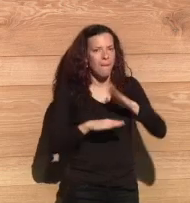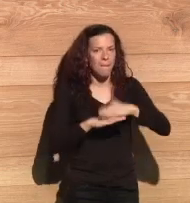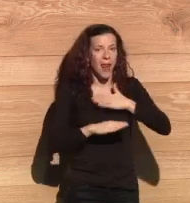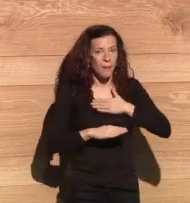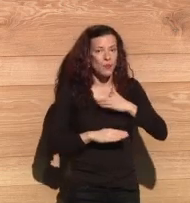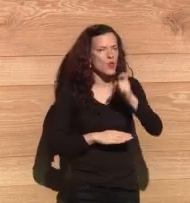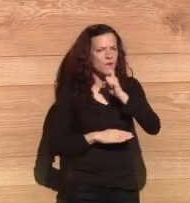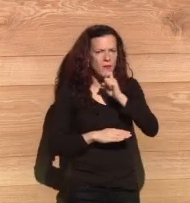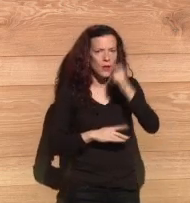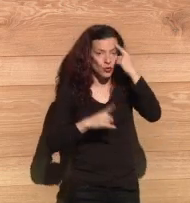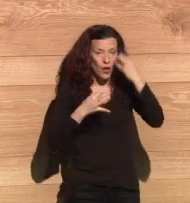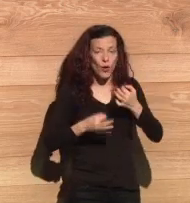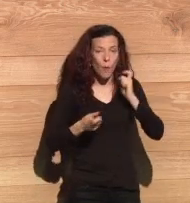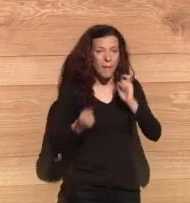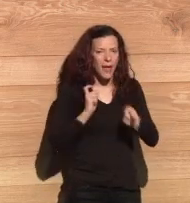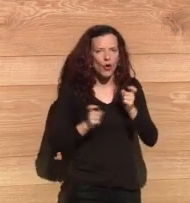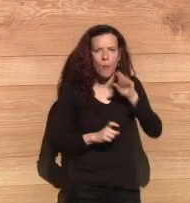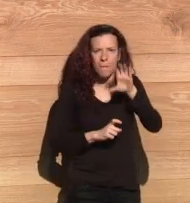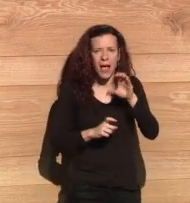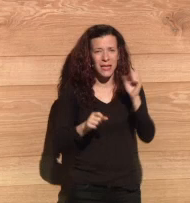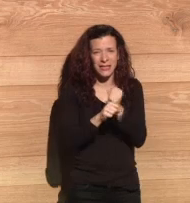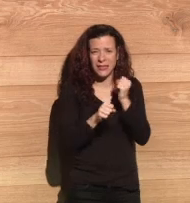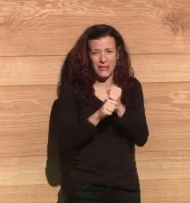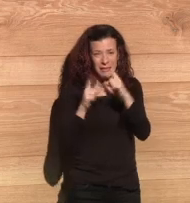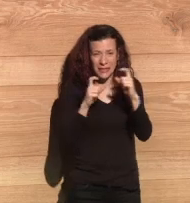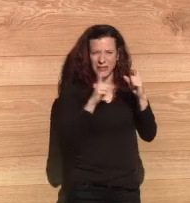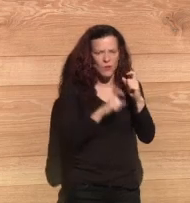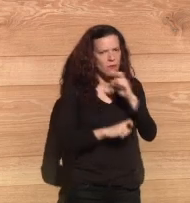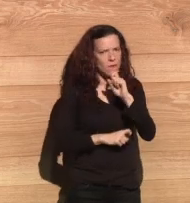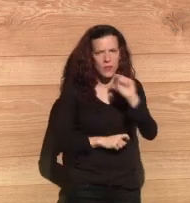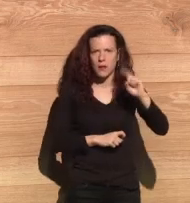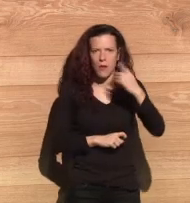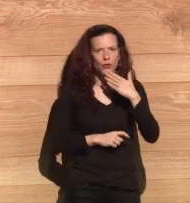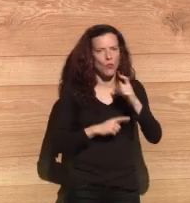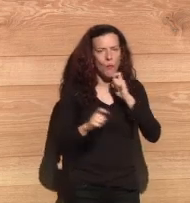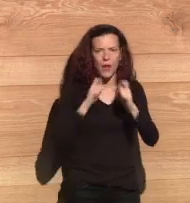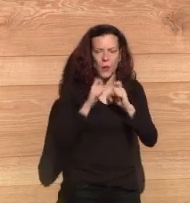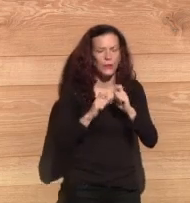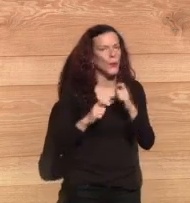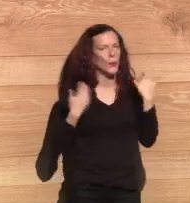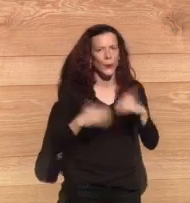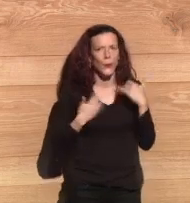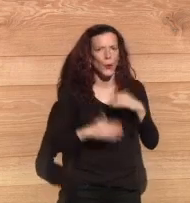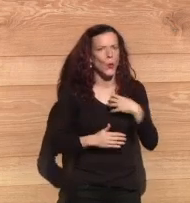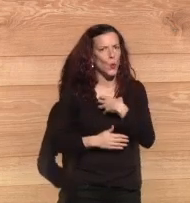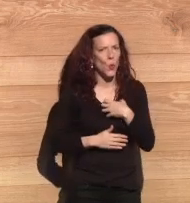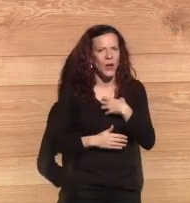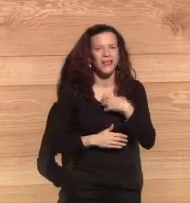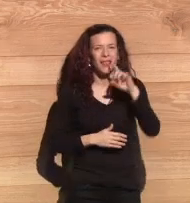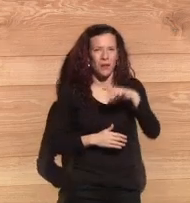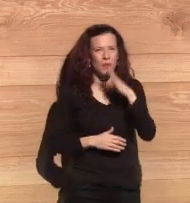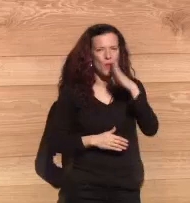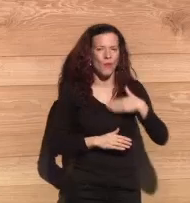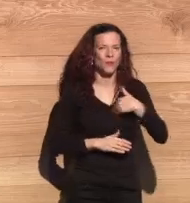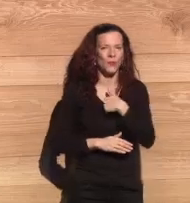creo que México es el país más difícil de trabajar como periodista, más que todo como mujer, ¿no?